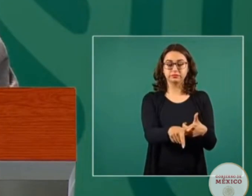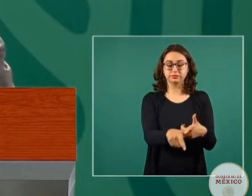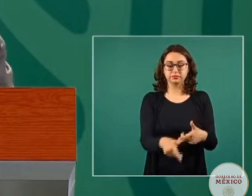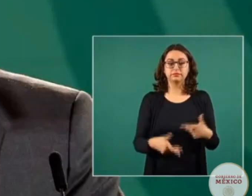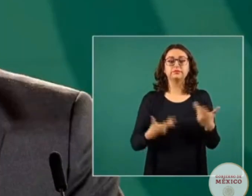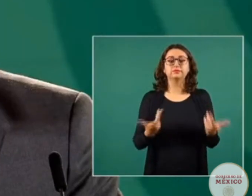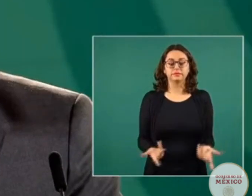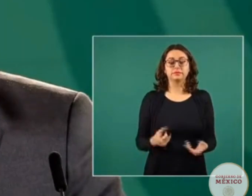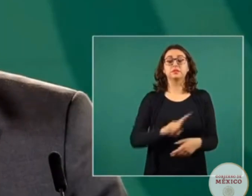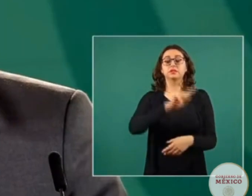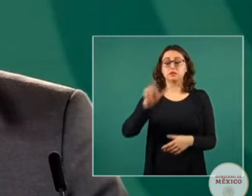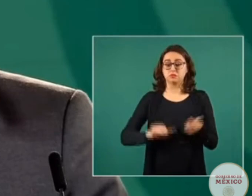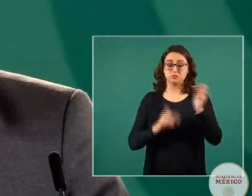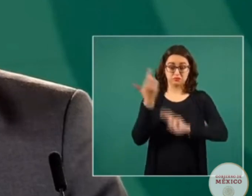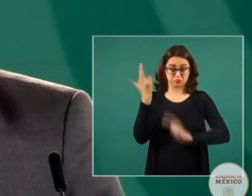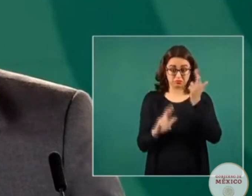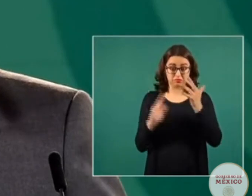Entonces, con la revolución